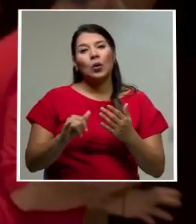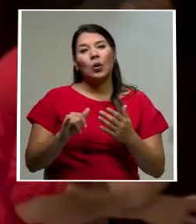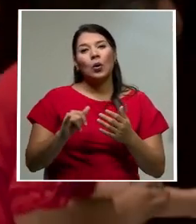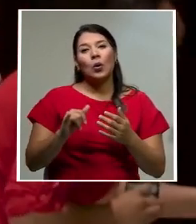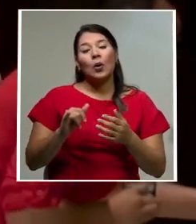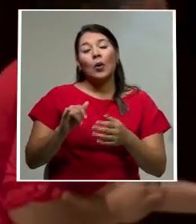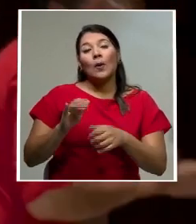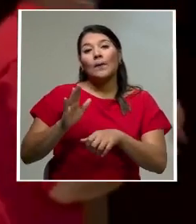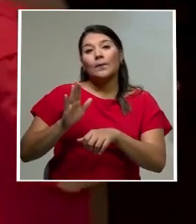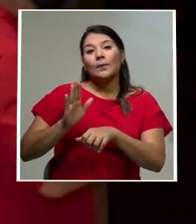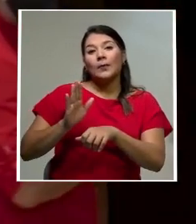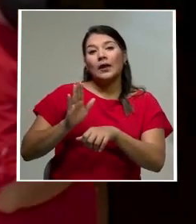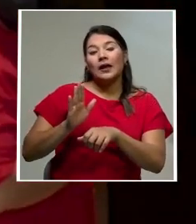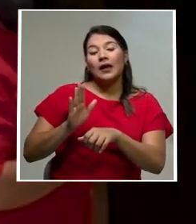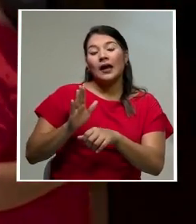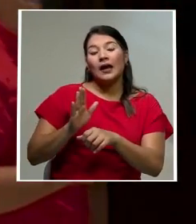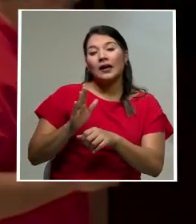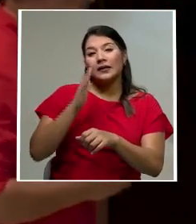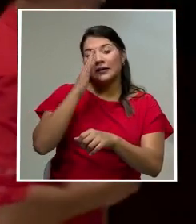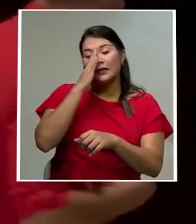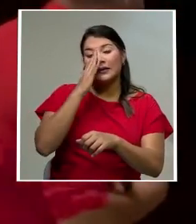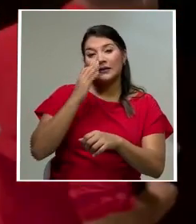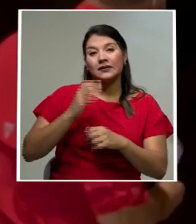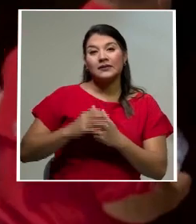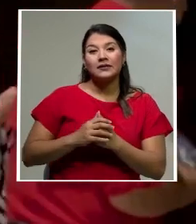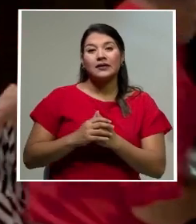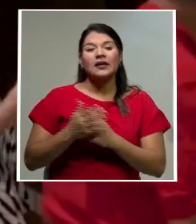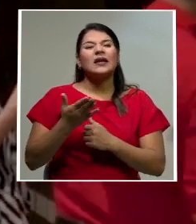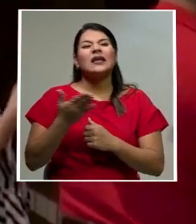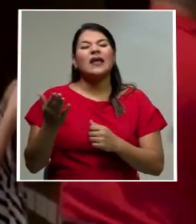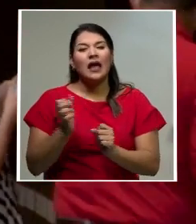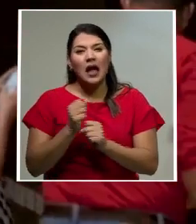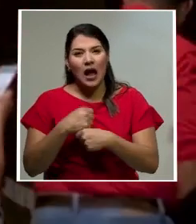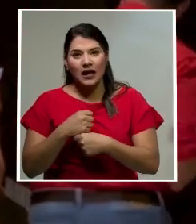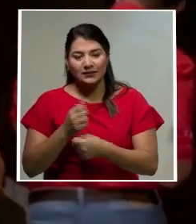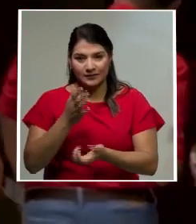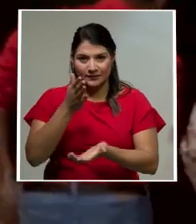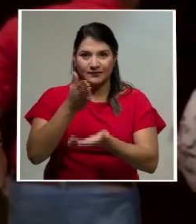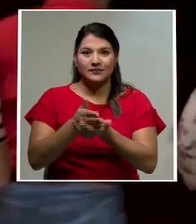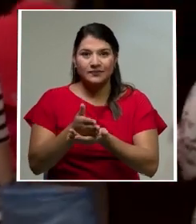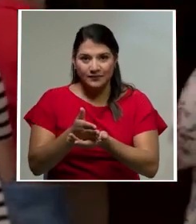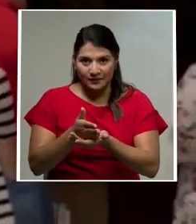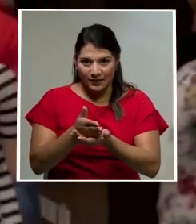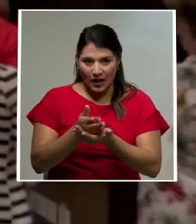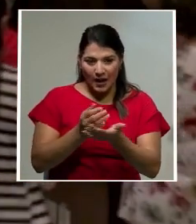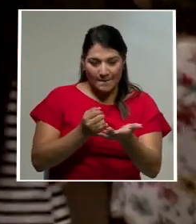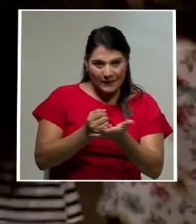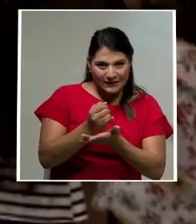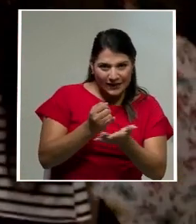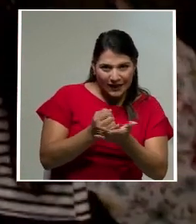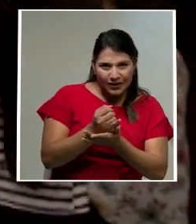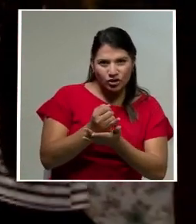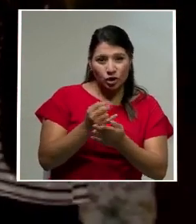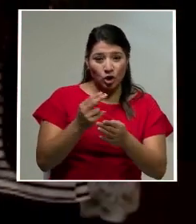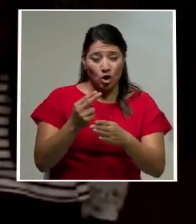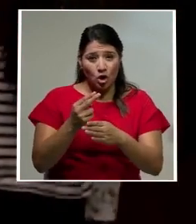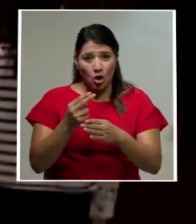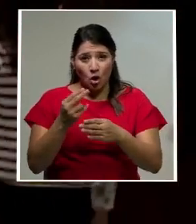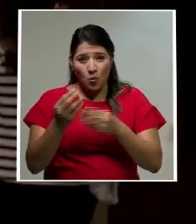la válvula no solo a la exploración y explotación del petróleo, sino al gas